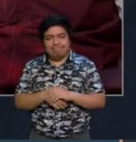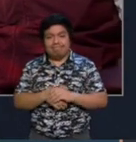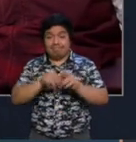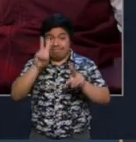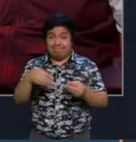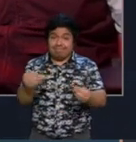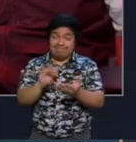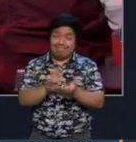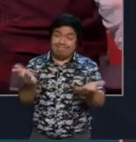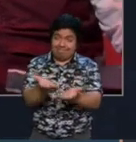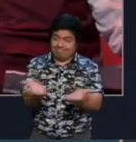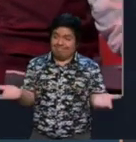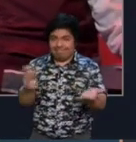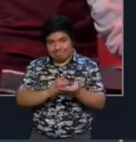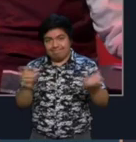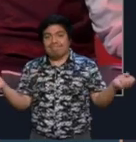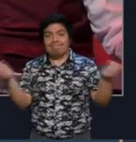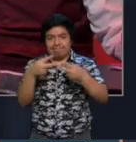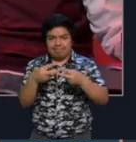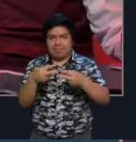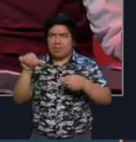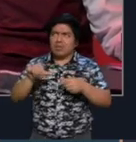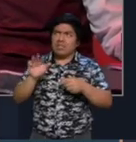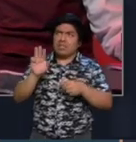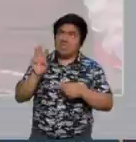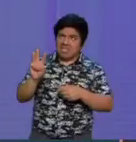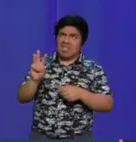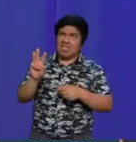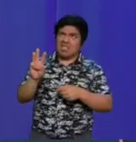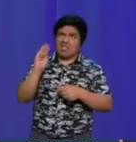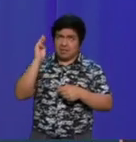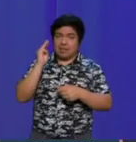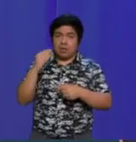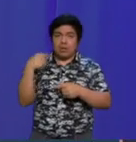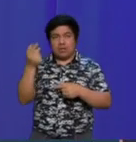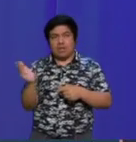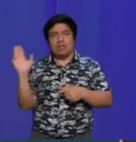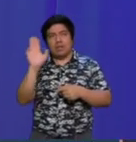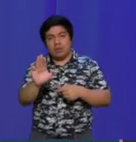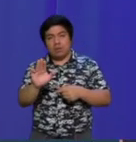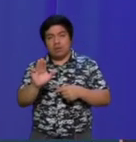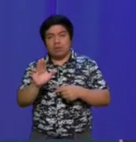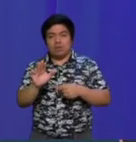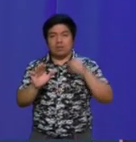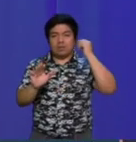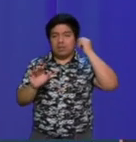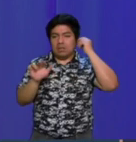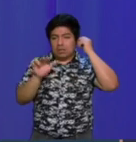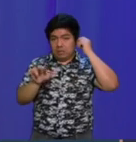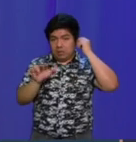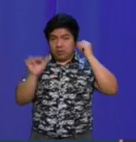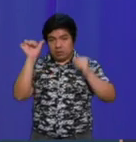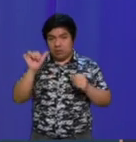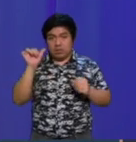entonces les agradezco mucho por su tiempo. Gracias. Al contrario, Gracias. Y nos vemos por igualmente. acá. Hoy es 3, nos vemos por acá el miércoles 18 de